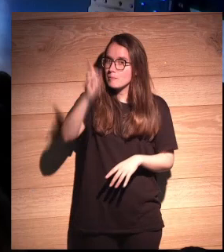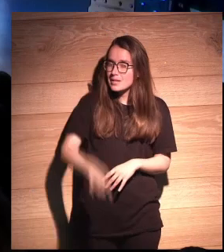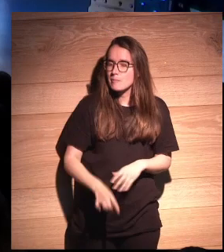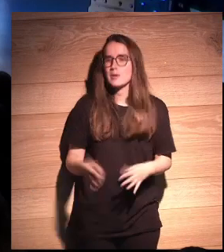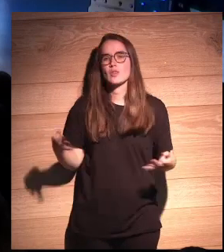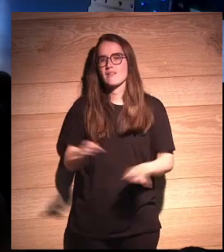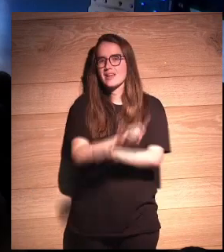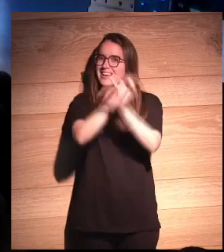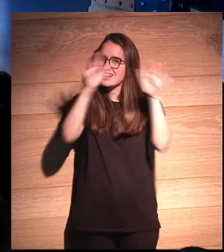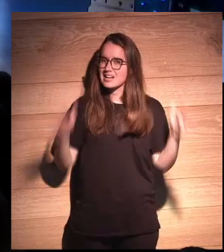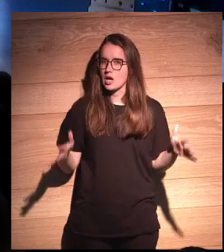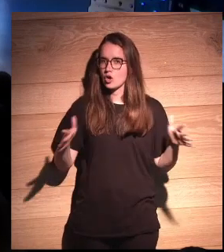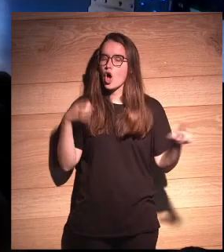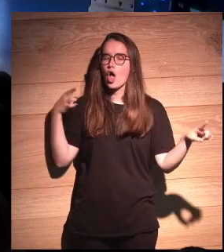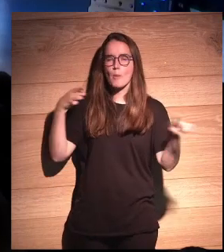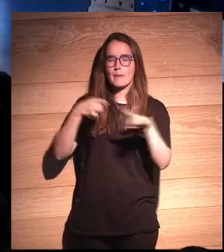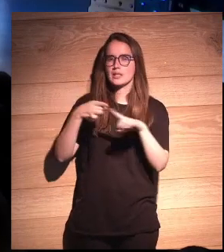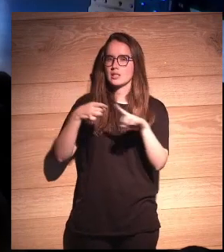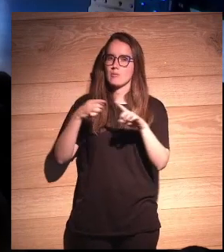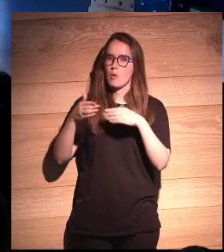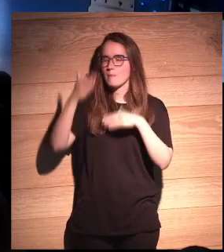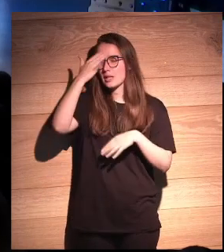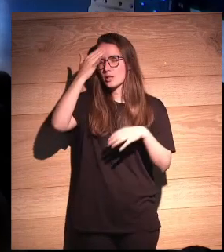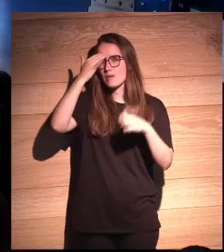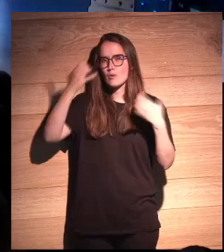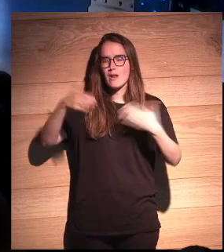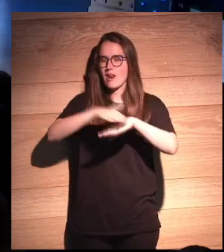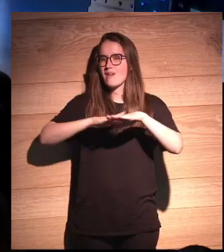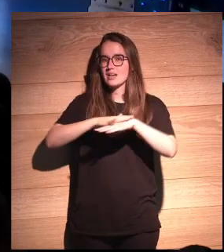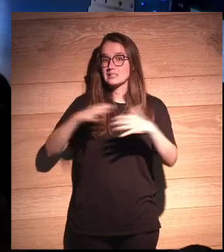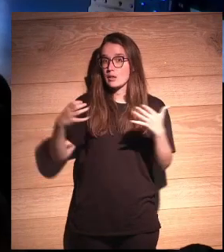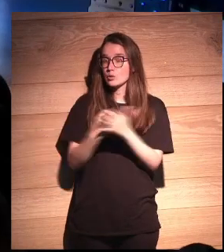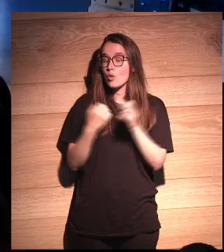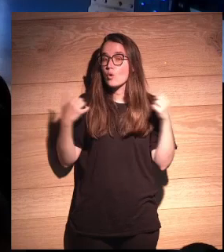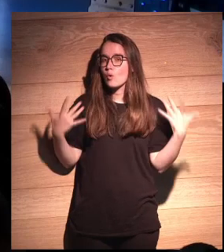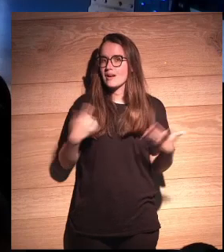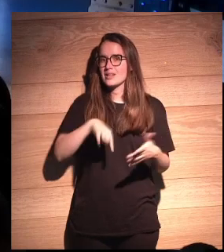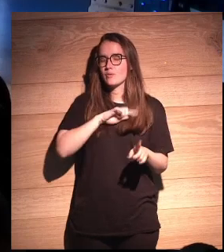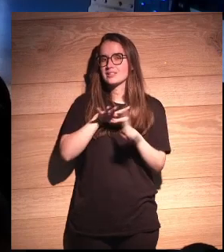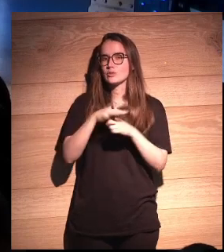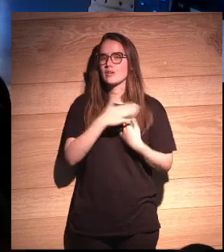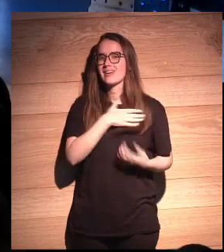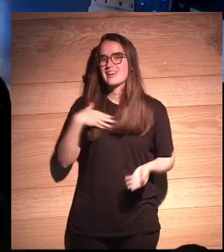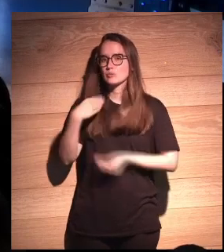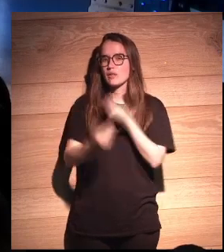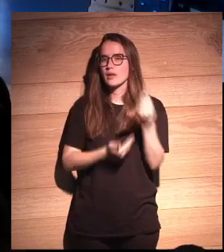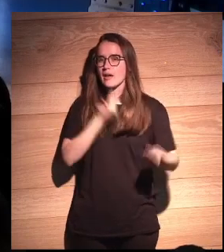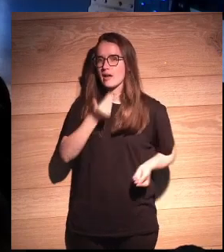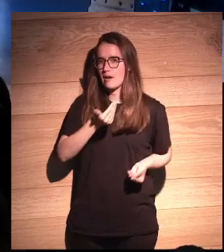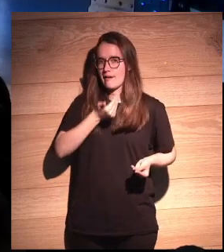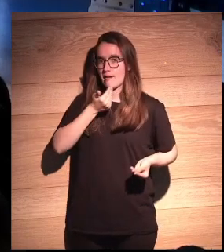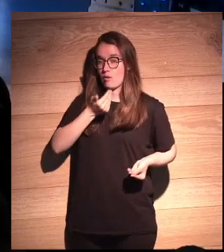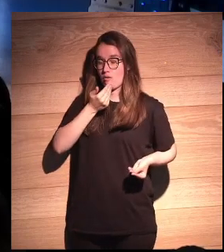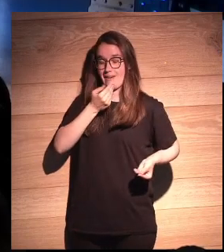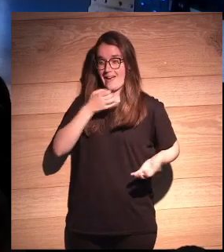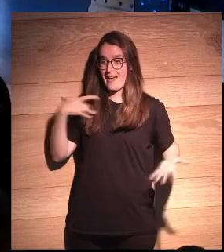tener claro cuál era el objetivo del principio, cuál era la esencia de todo esto. En nuestro caso queríamos hacer algo que no se